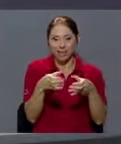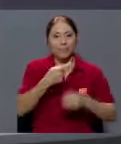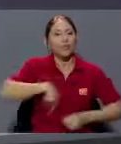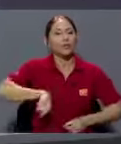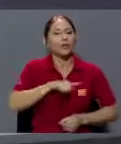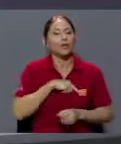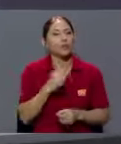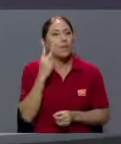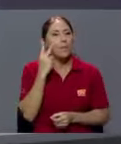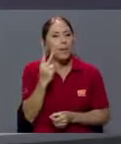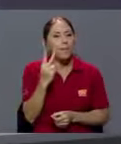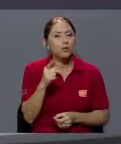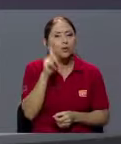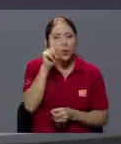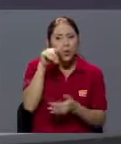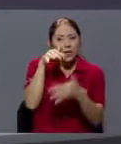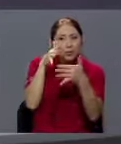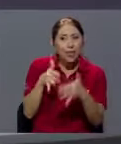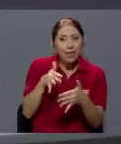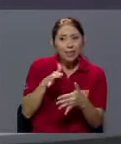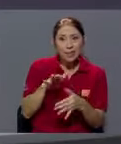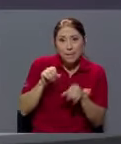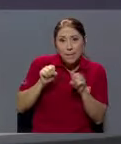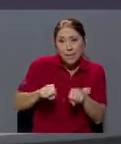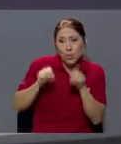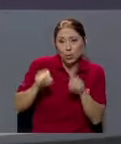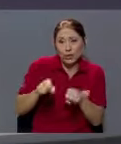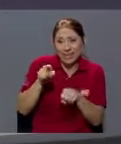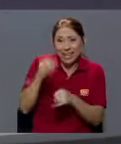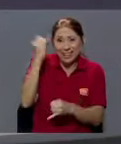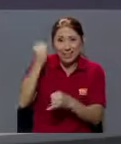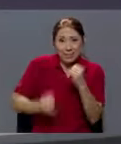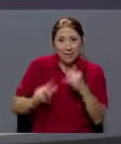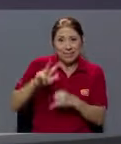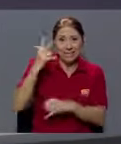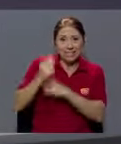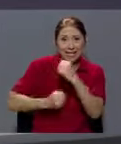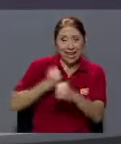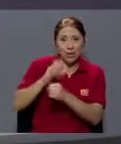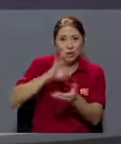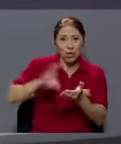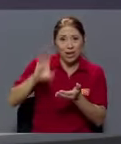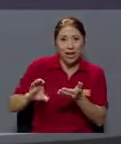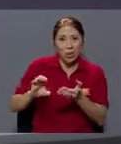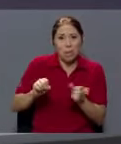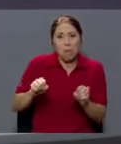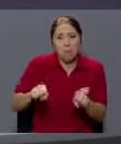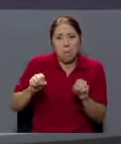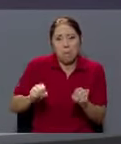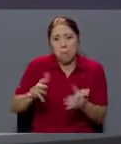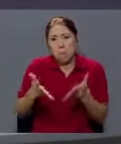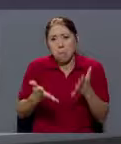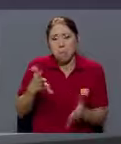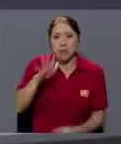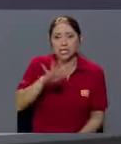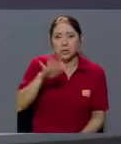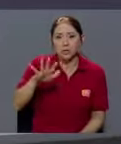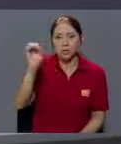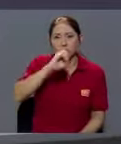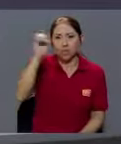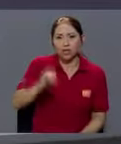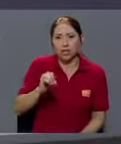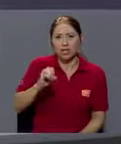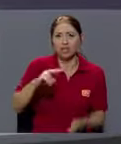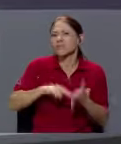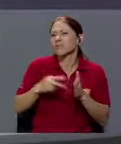que la probabilidad de que un estudiante culmine tercer año de colegio, esa probabilidad anda alrededor de un 55%.